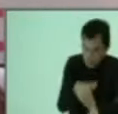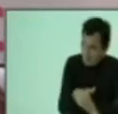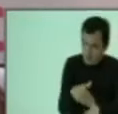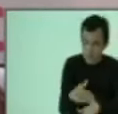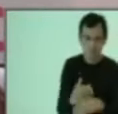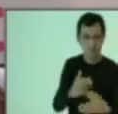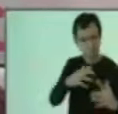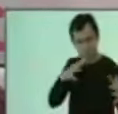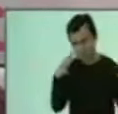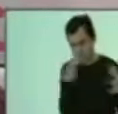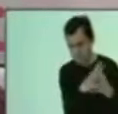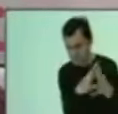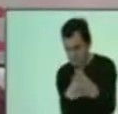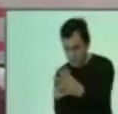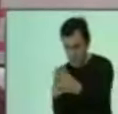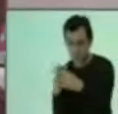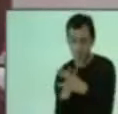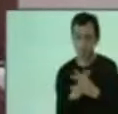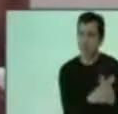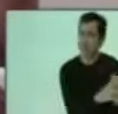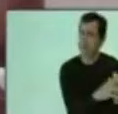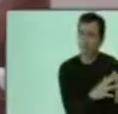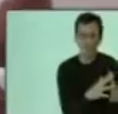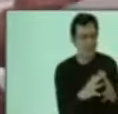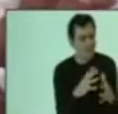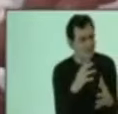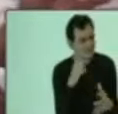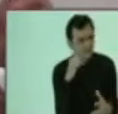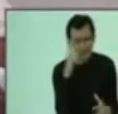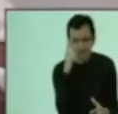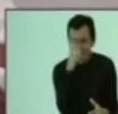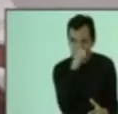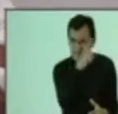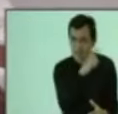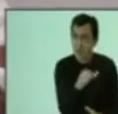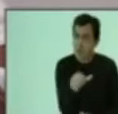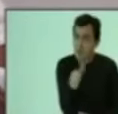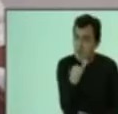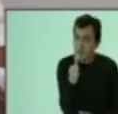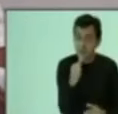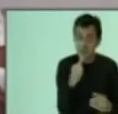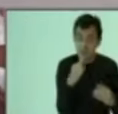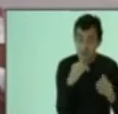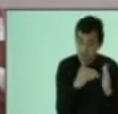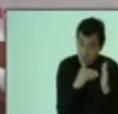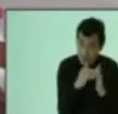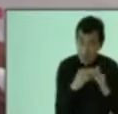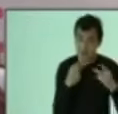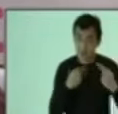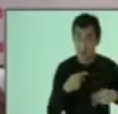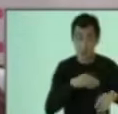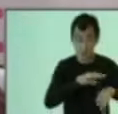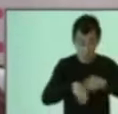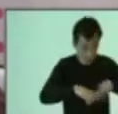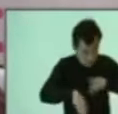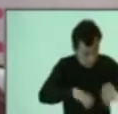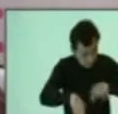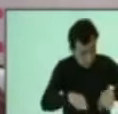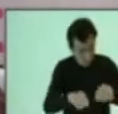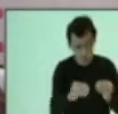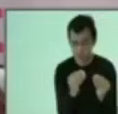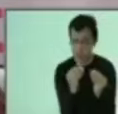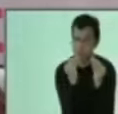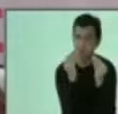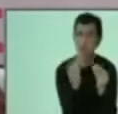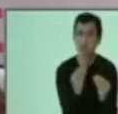Holocausto de Auschwitz murieron más de 11 millones de personas. En la Segunda Guerra Mundial,